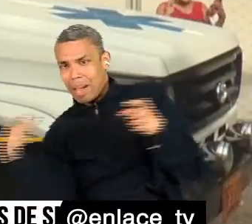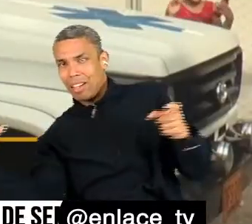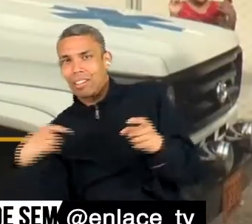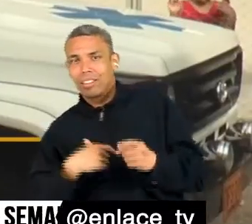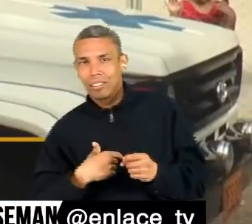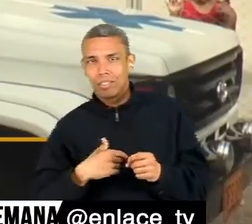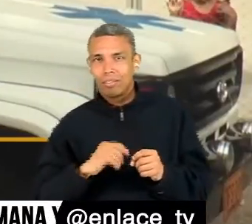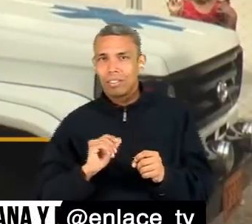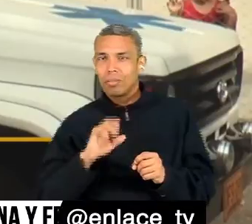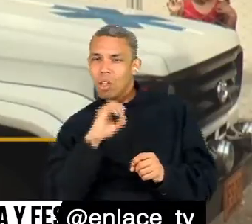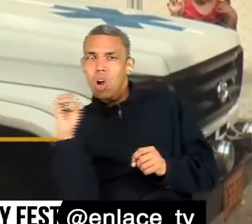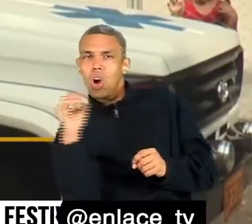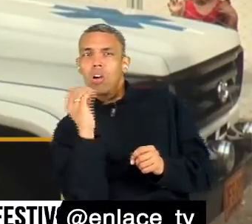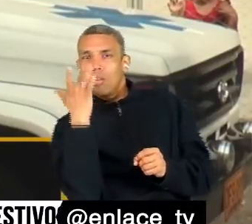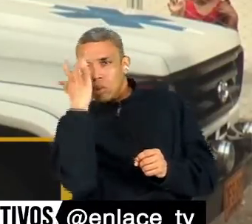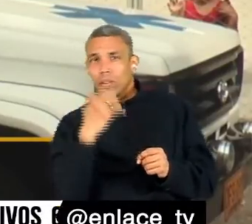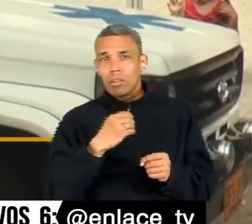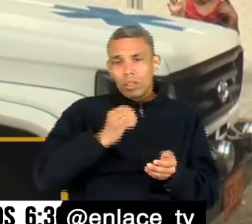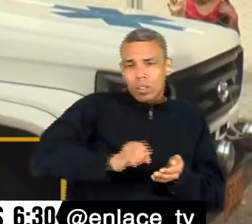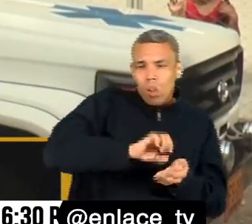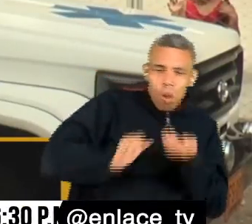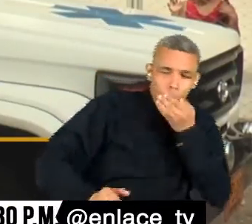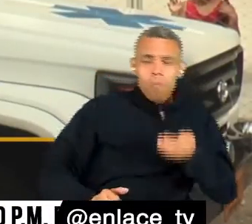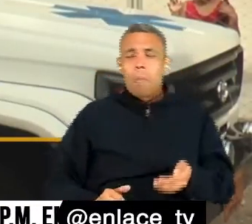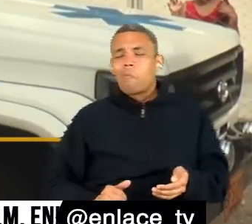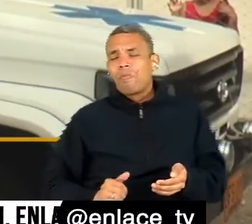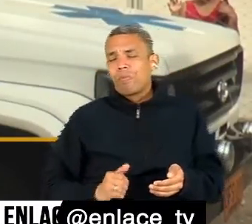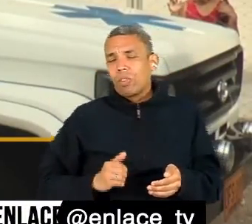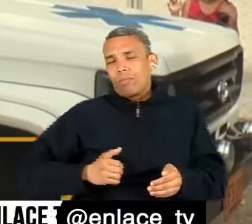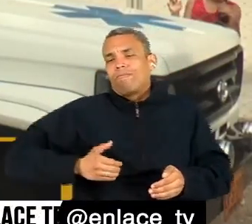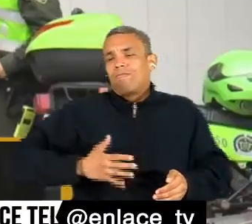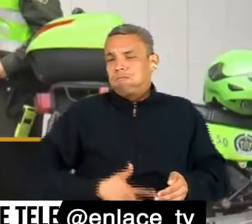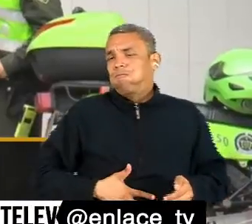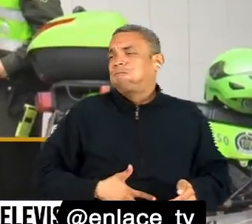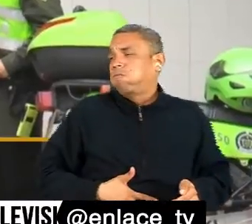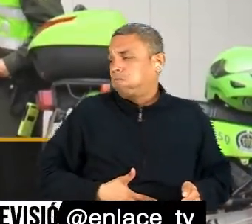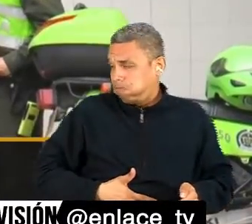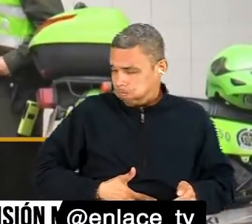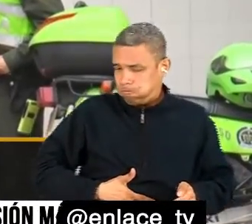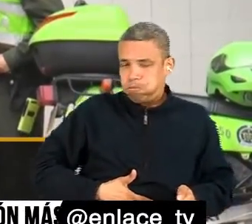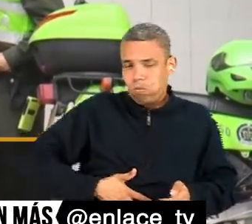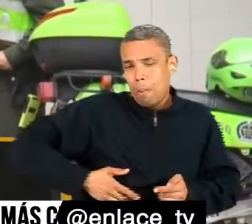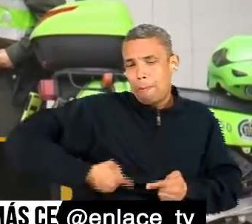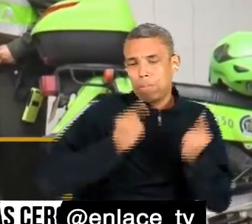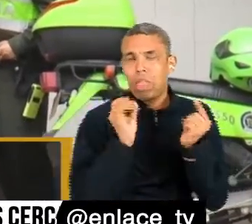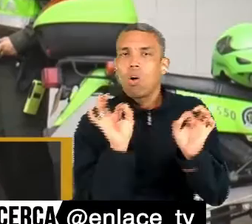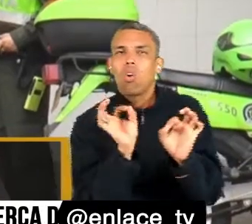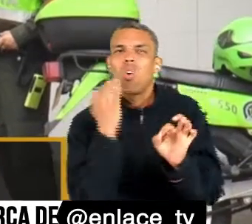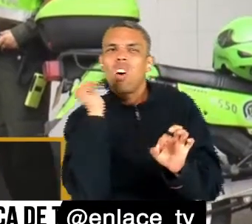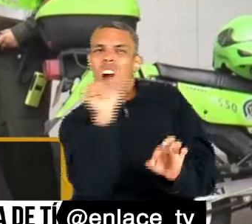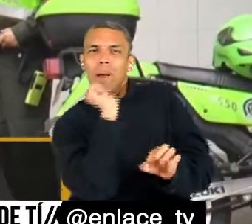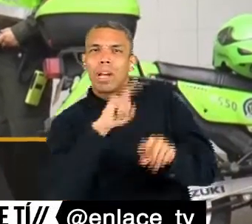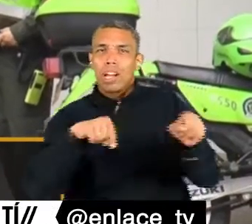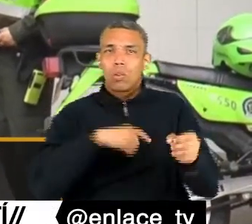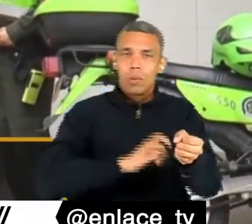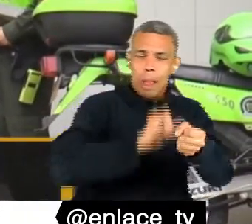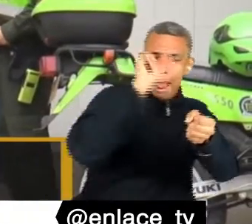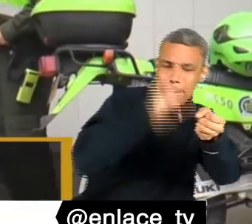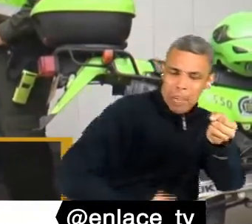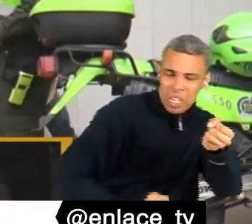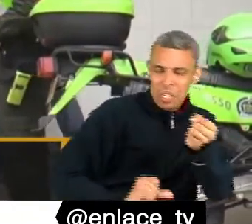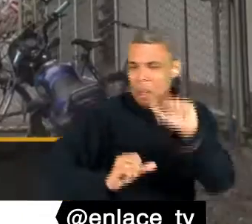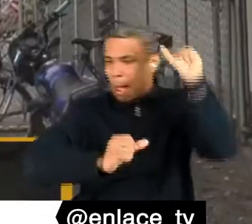acuden a los centros de salud porque se ven afectadas en su parte física, como es en el caso de algunas cortaduras que se hacen las damas, o en el caso de ingesta de